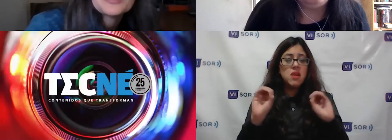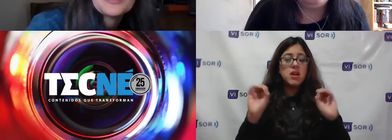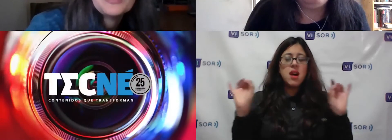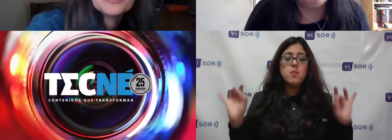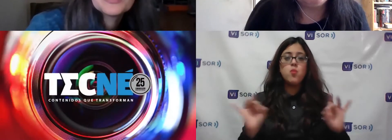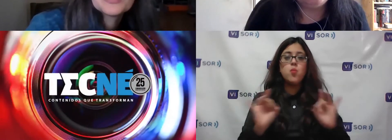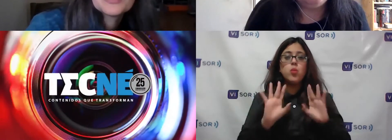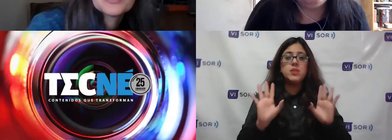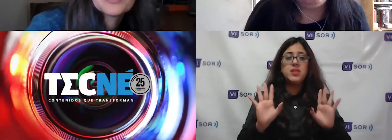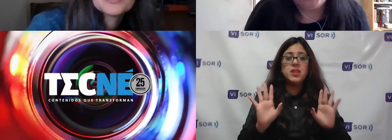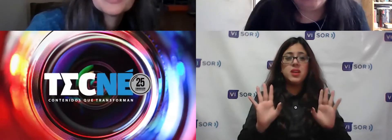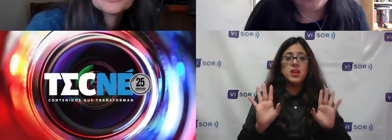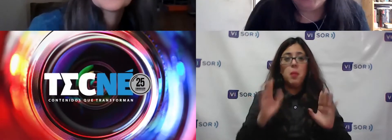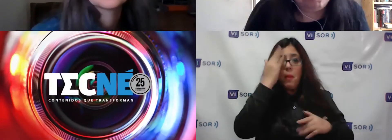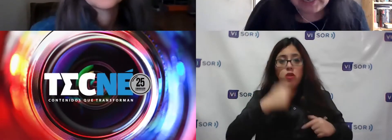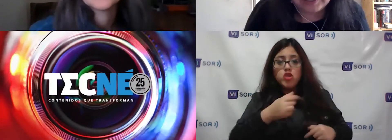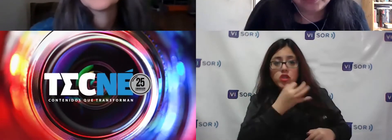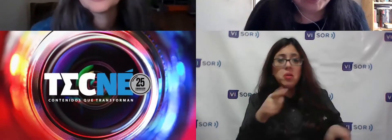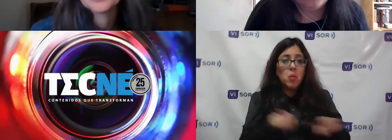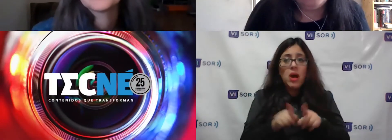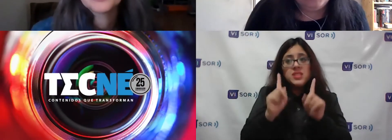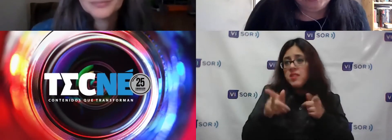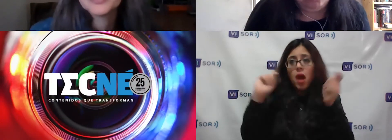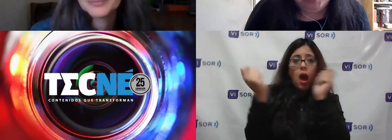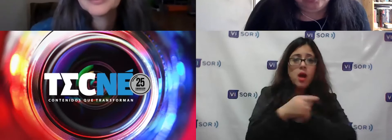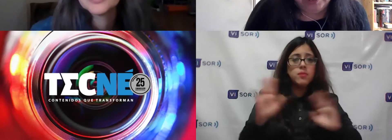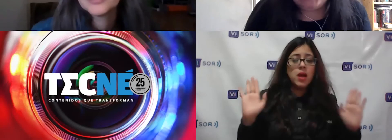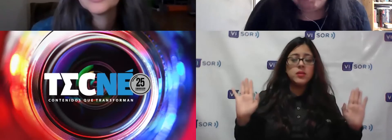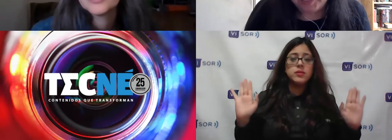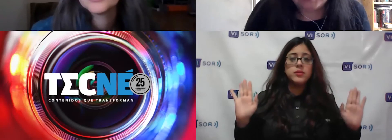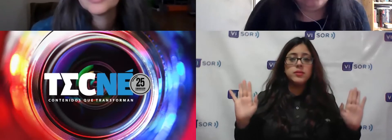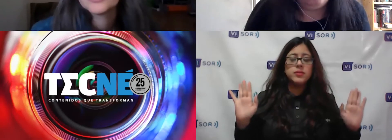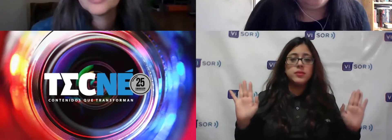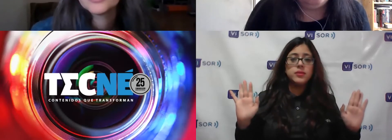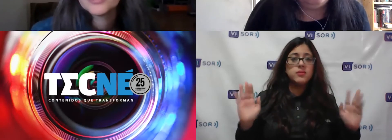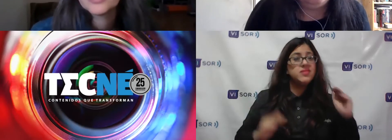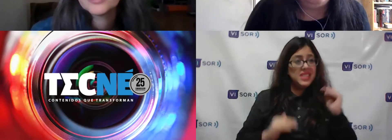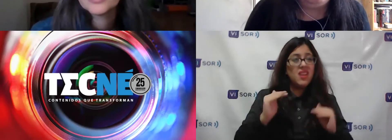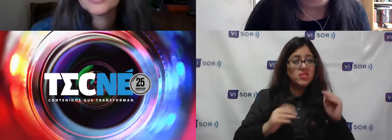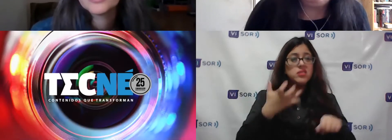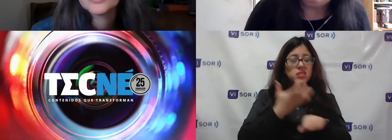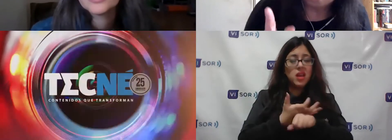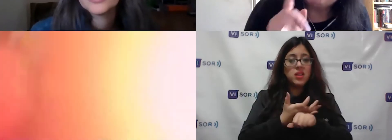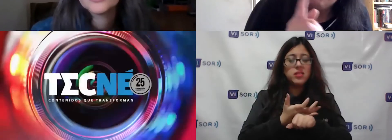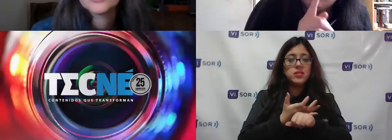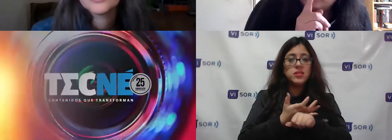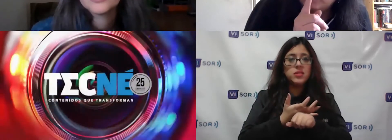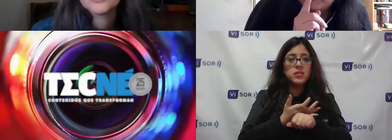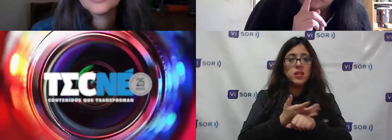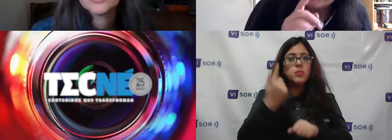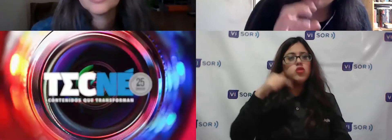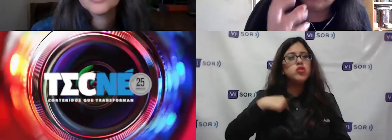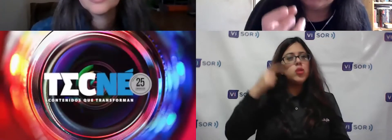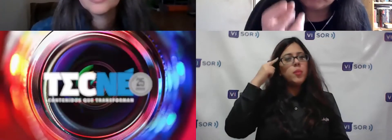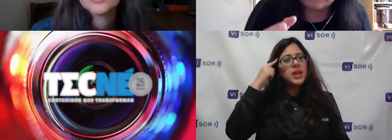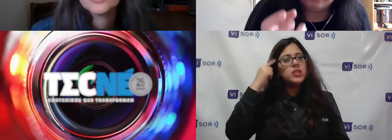reivindicarlo que decir hay que escucharla y hay que cambiarla o sea si en un momento a veces pasa no yo creo que pasa menos de lo que uno